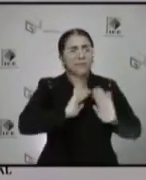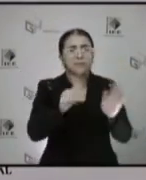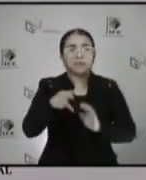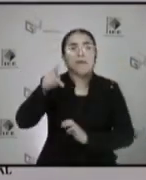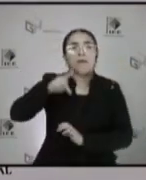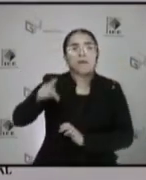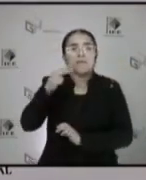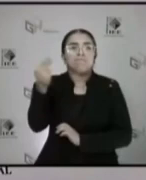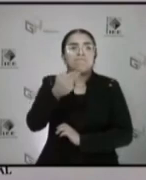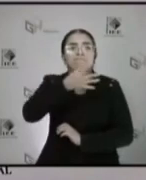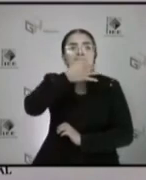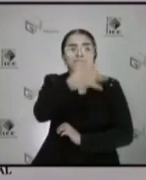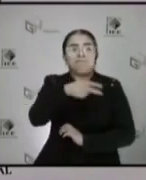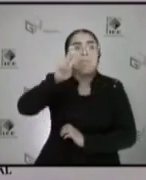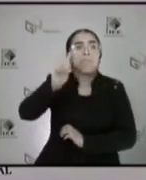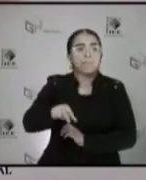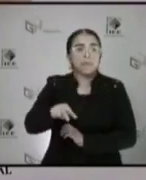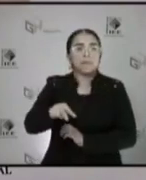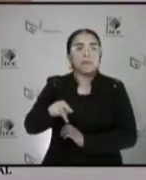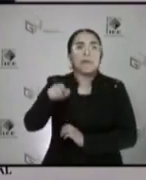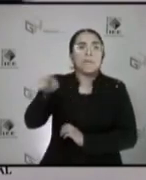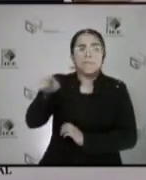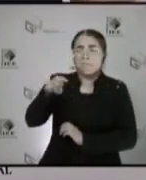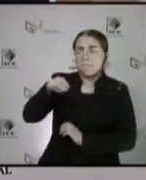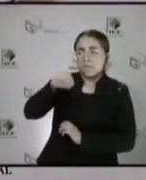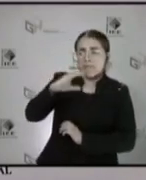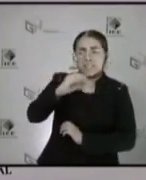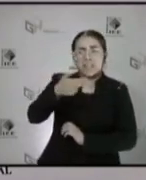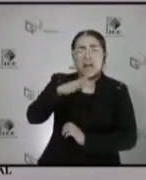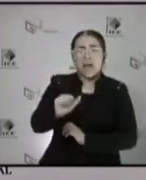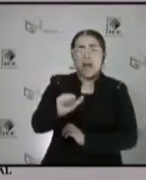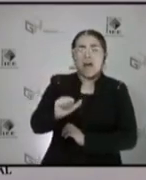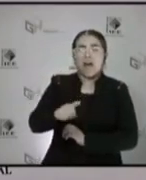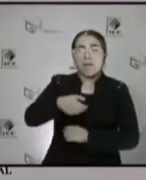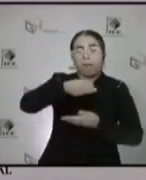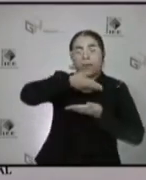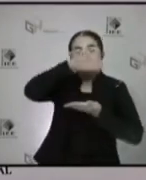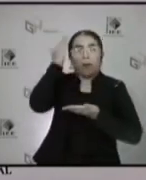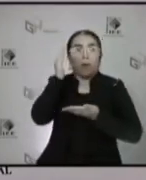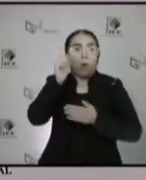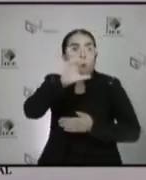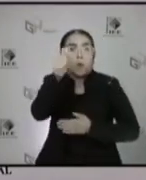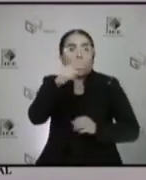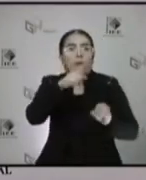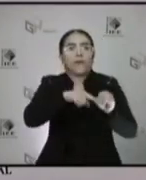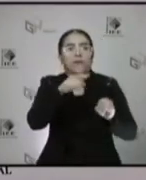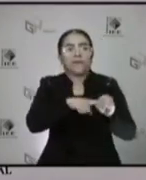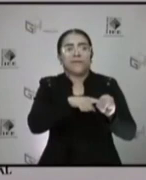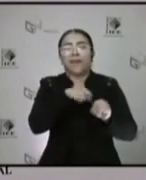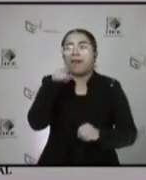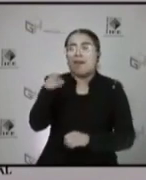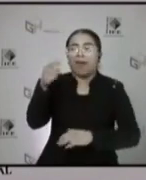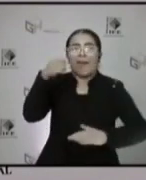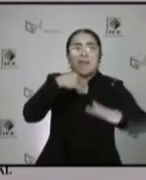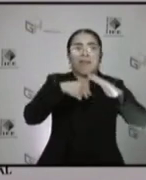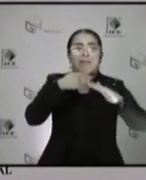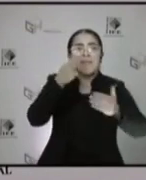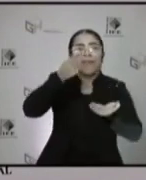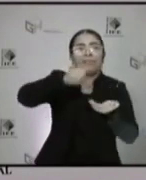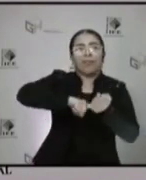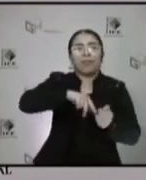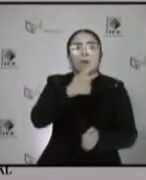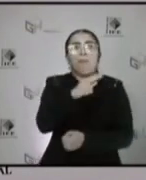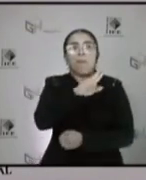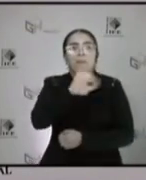saber la verdad. Menchaca es aún peor porque está disfrazado de otro color, cuando es más priista que todos los priistas de este